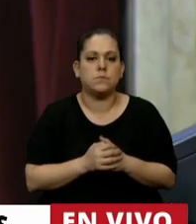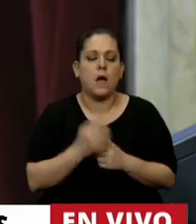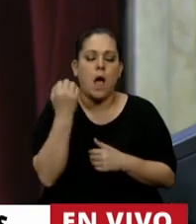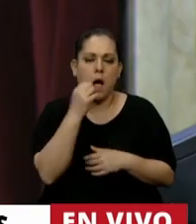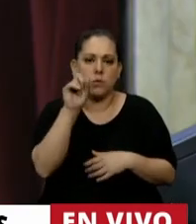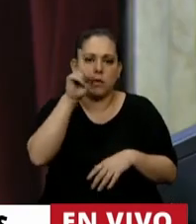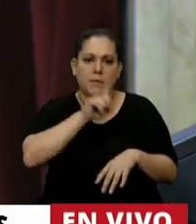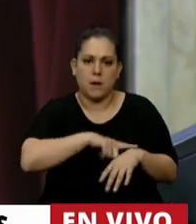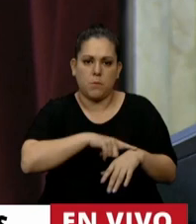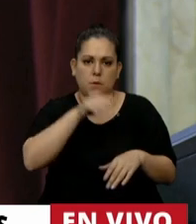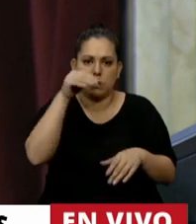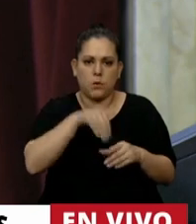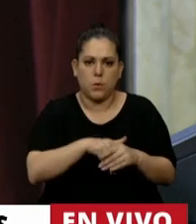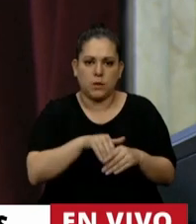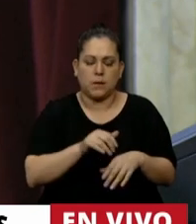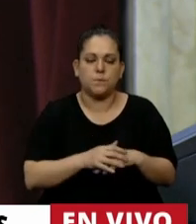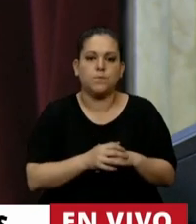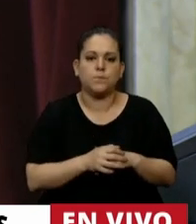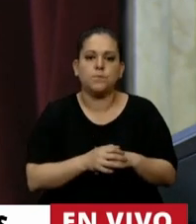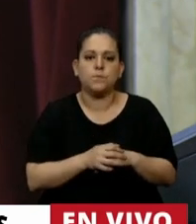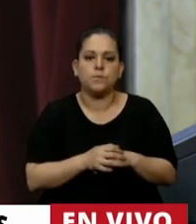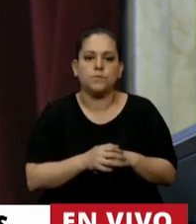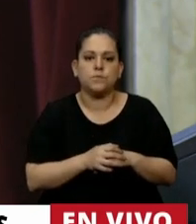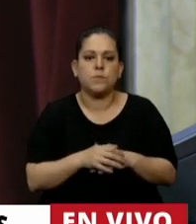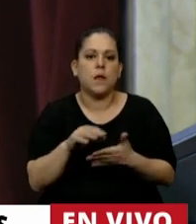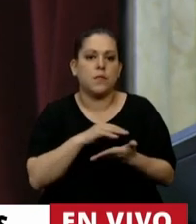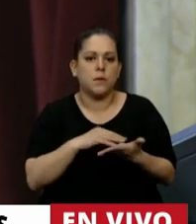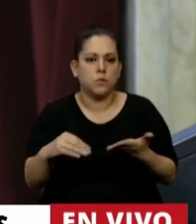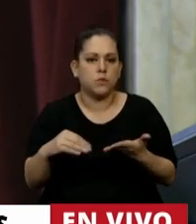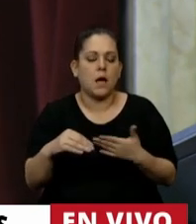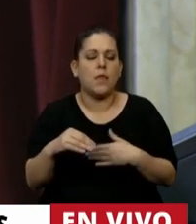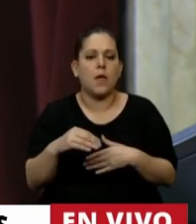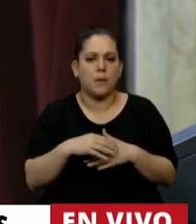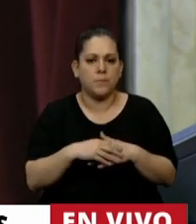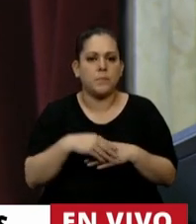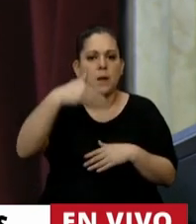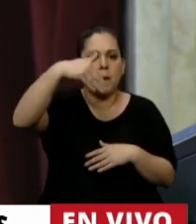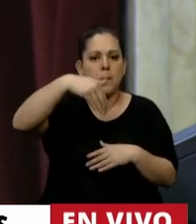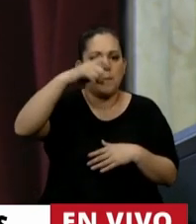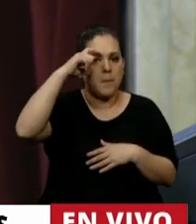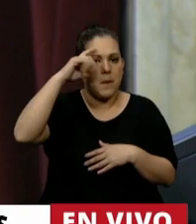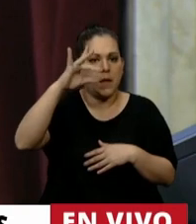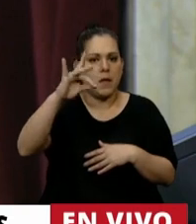ausente a la hora de votar diputada gladys medina